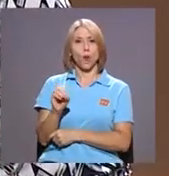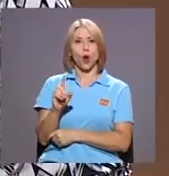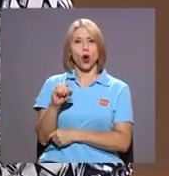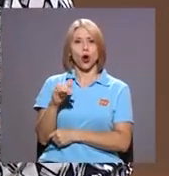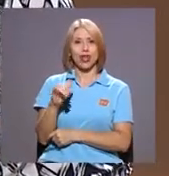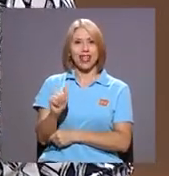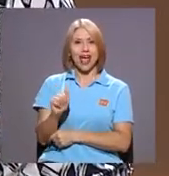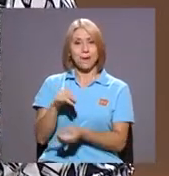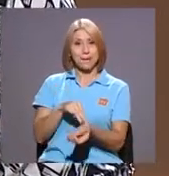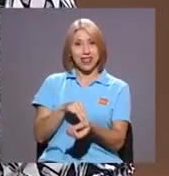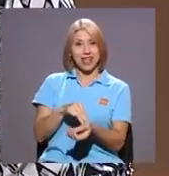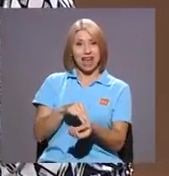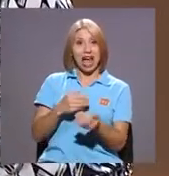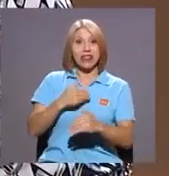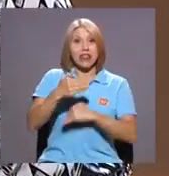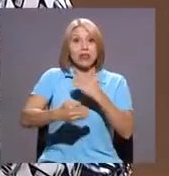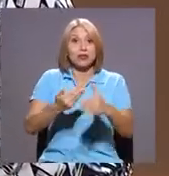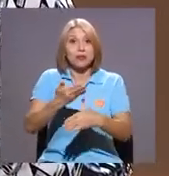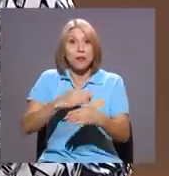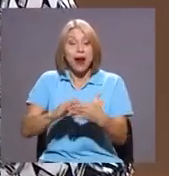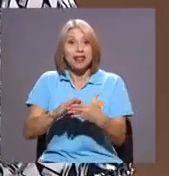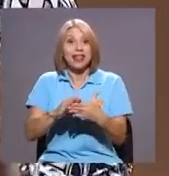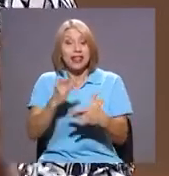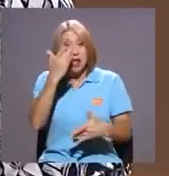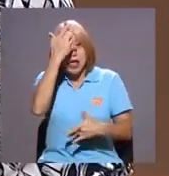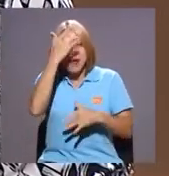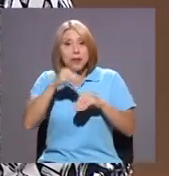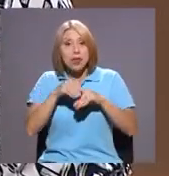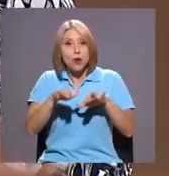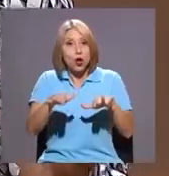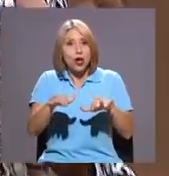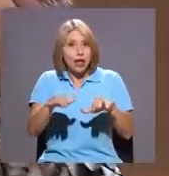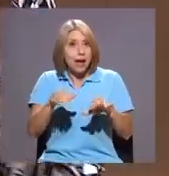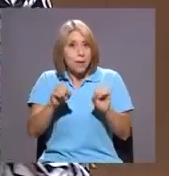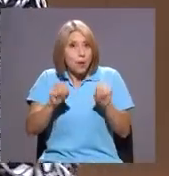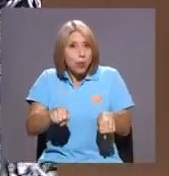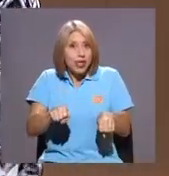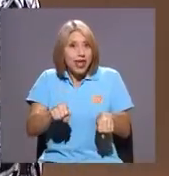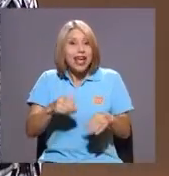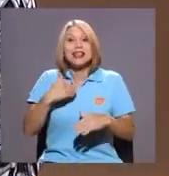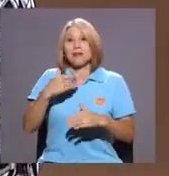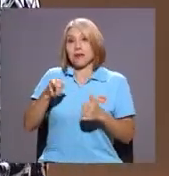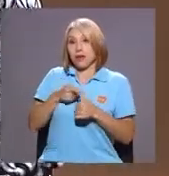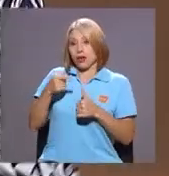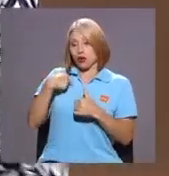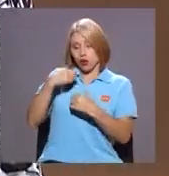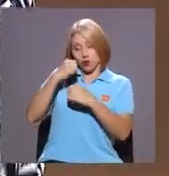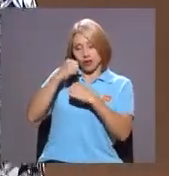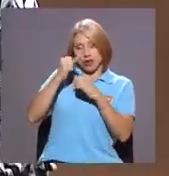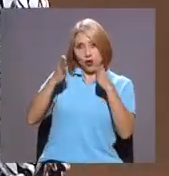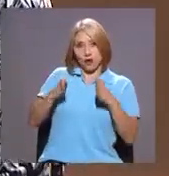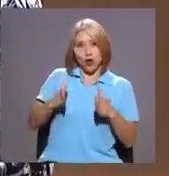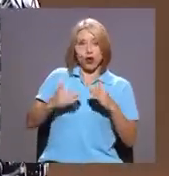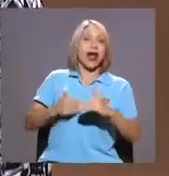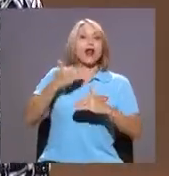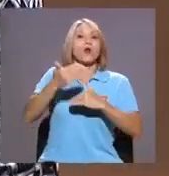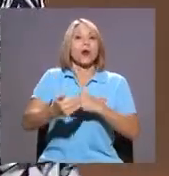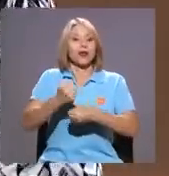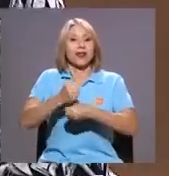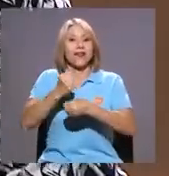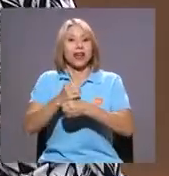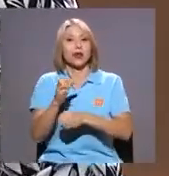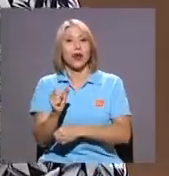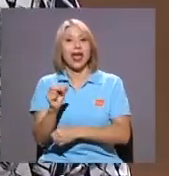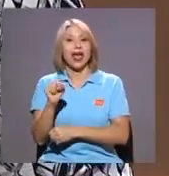de epidemiología, o sea, podía ser muy importante. Ya yo como microbióloga, luego trabajando en entomología médica y con esas bases de posgrado